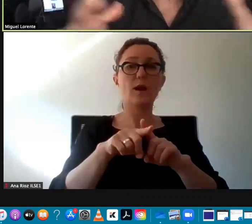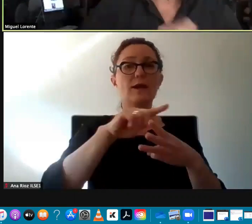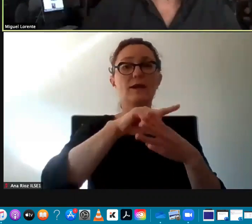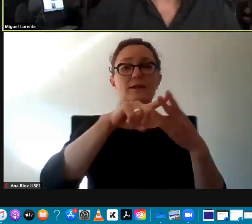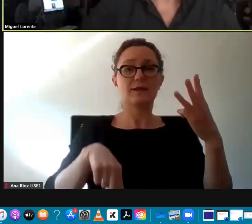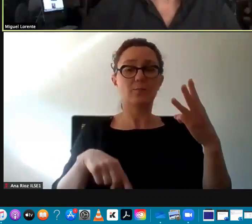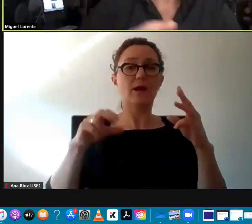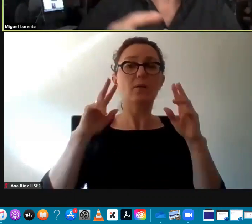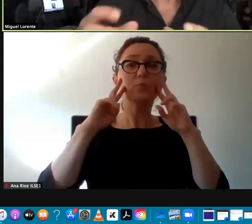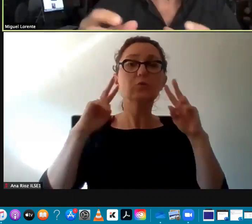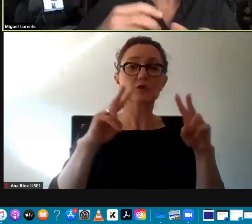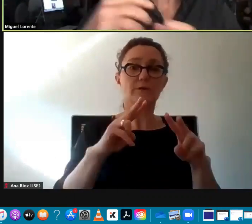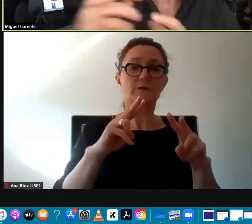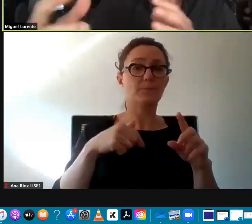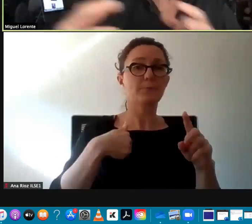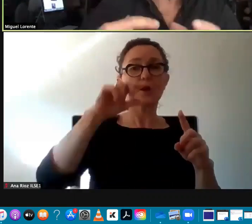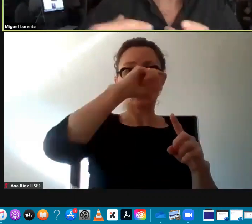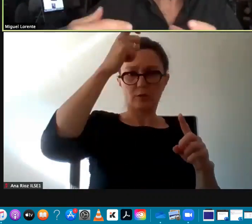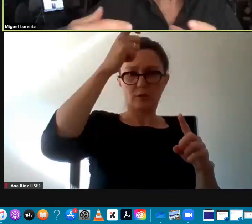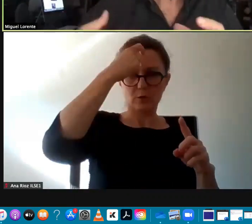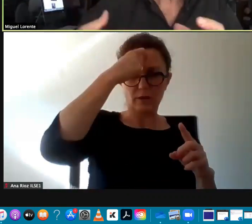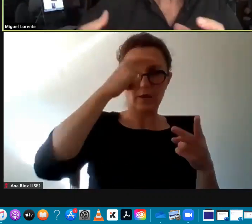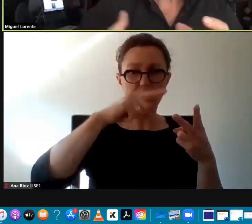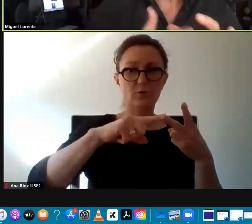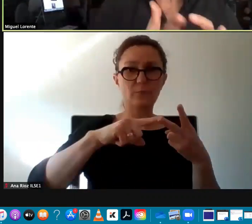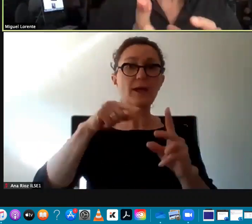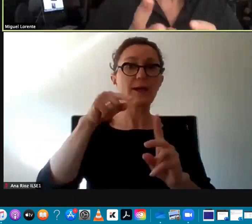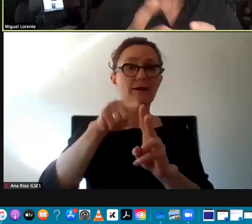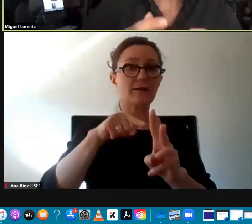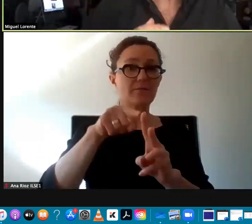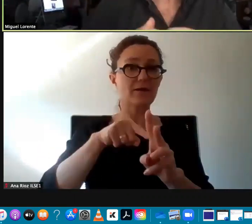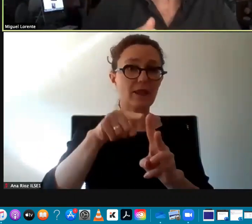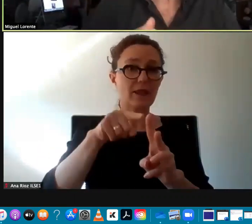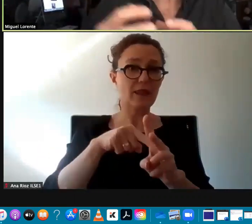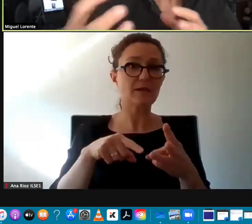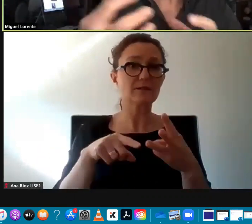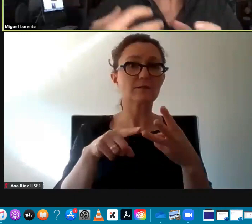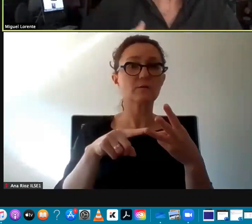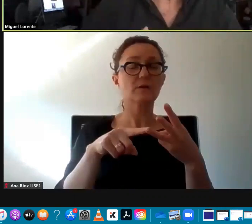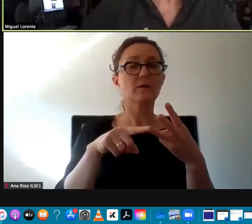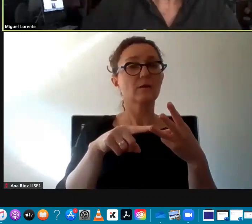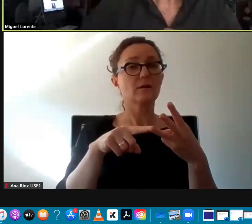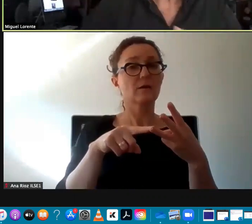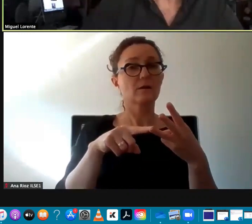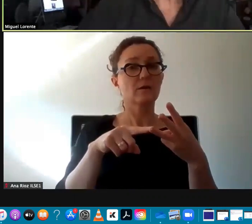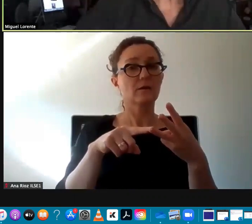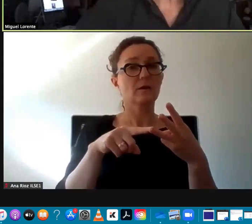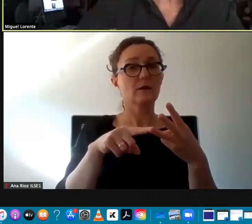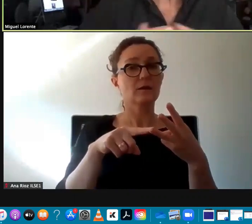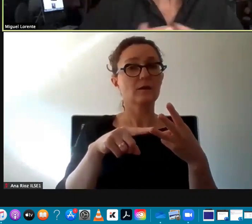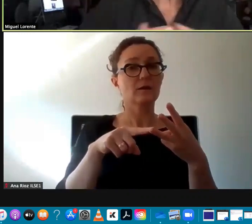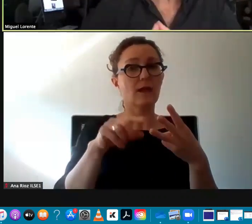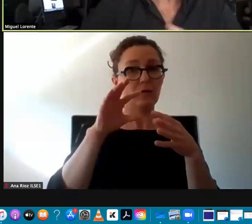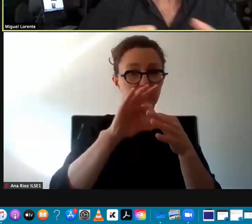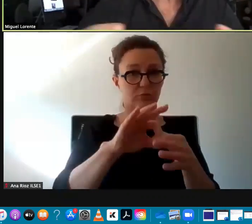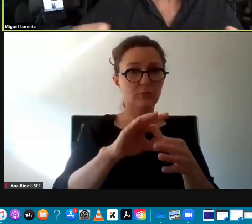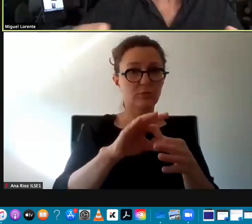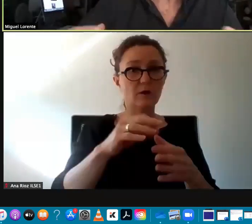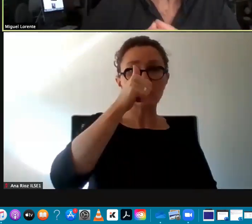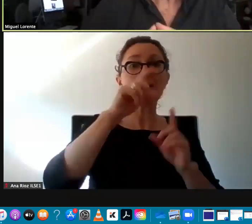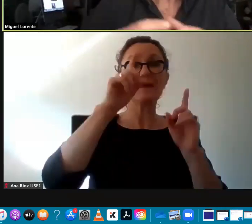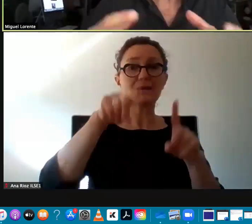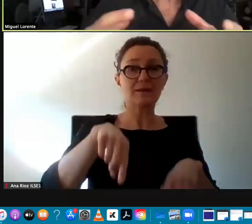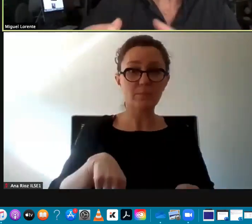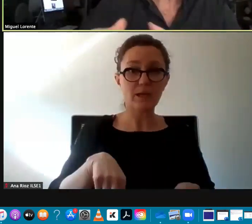la conceptualización, en cuanto a las referencias a la hora de integrar los elementos sobre la figura de los hombres y luego la expresión práctica a través